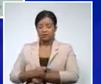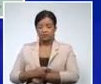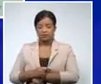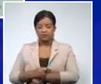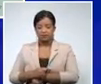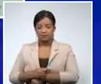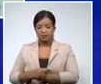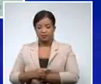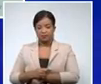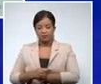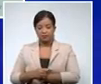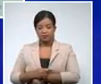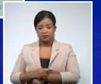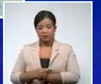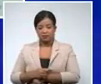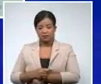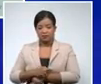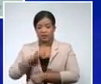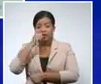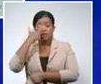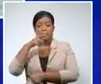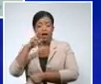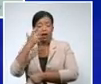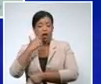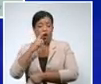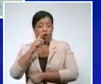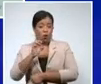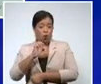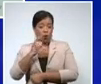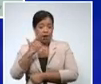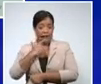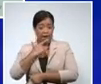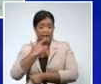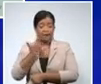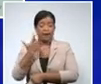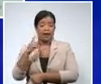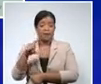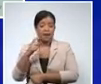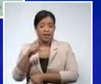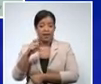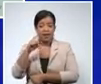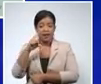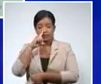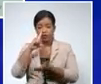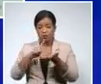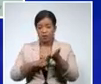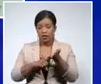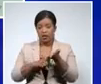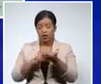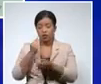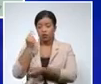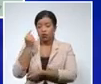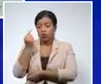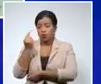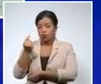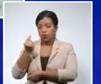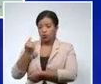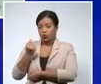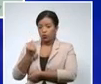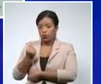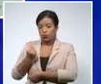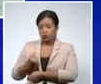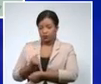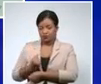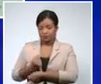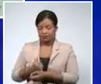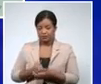Le sigue Baracoa, Caimanera y Niceto Pérez, con un caso autóctono cada uno.